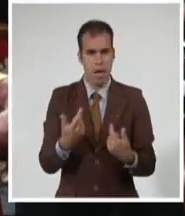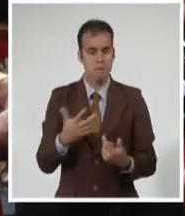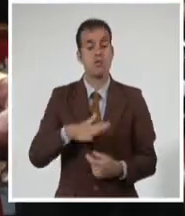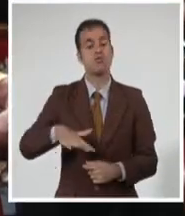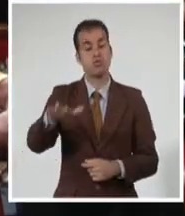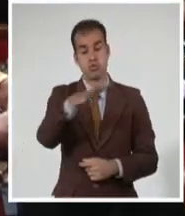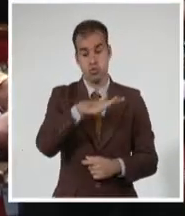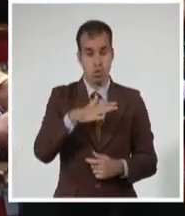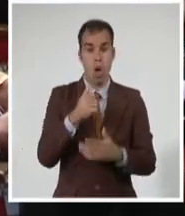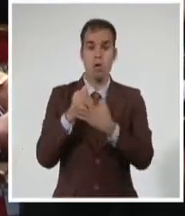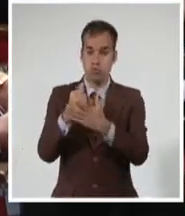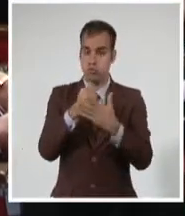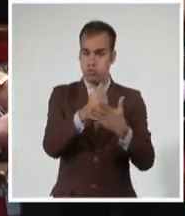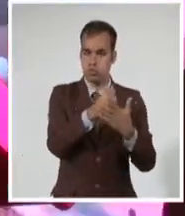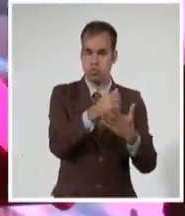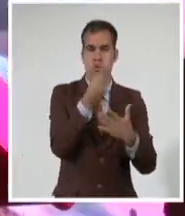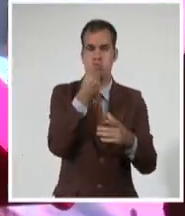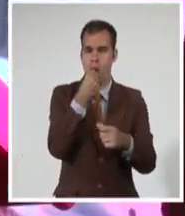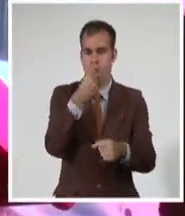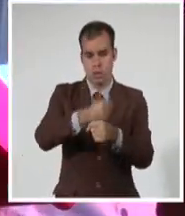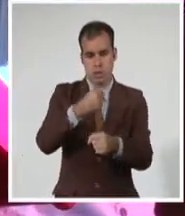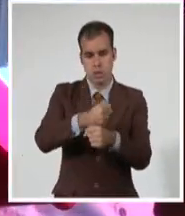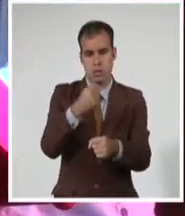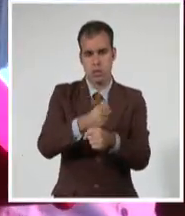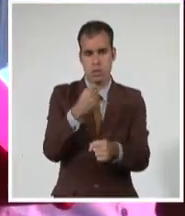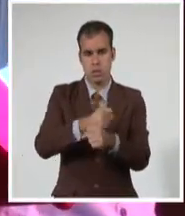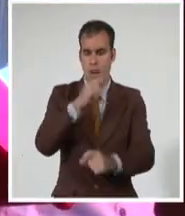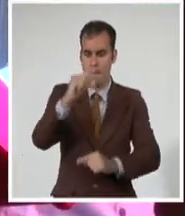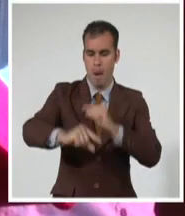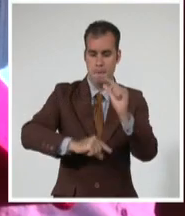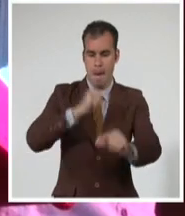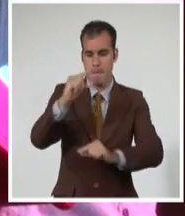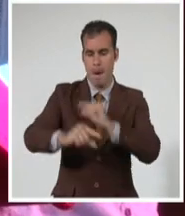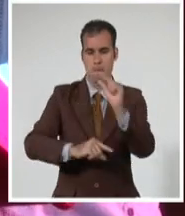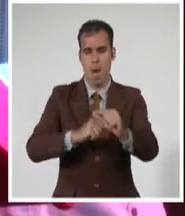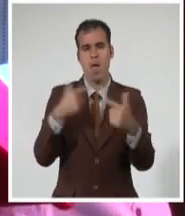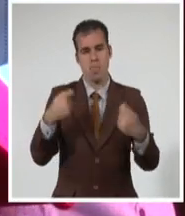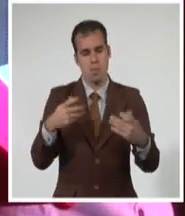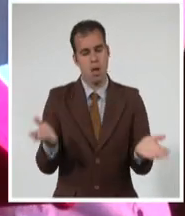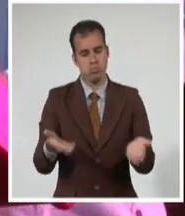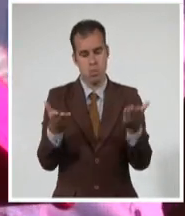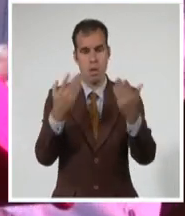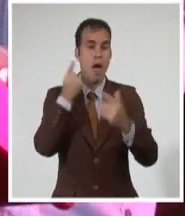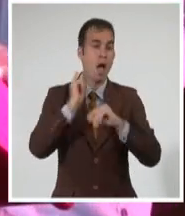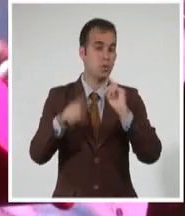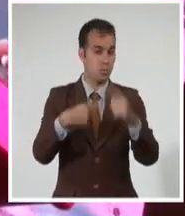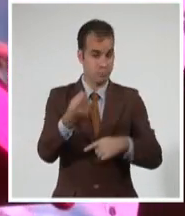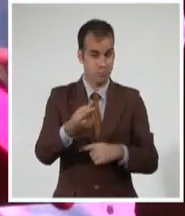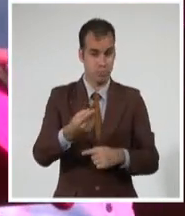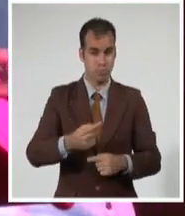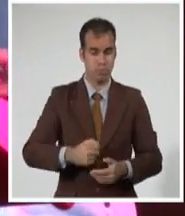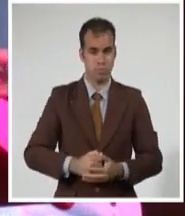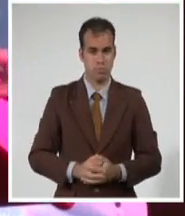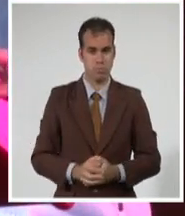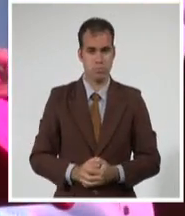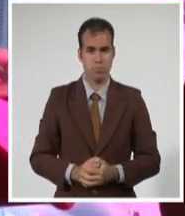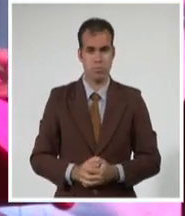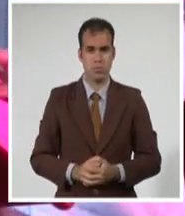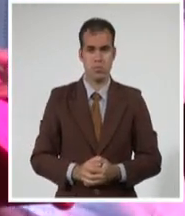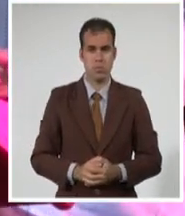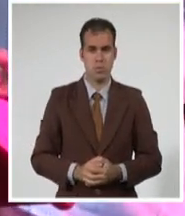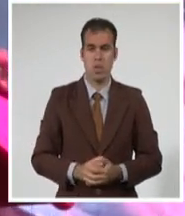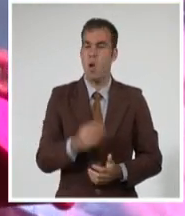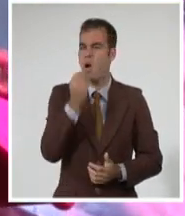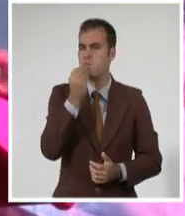todos alimentar, construir, fomentar en el próximo año para seguir buscando la